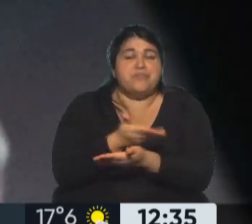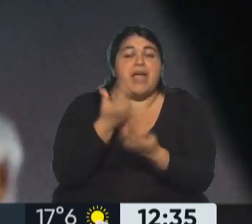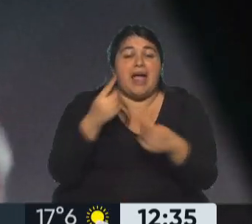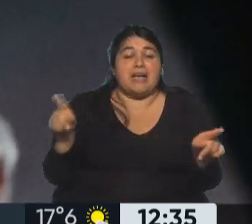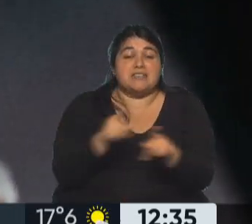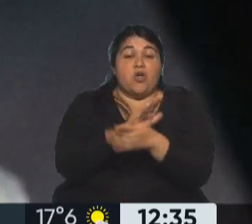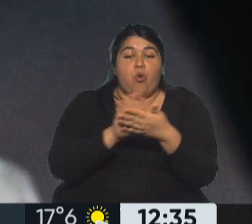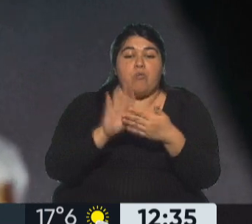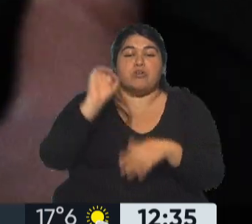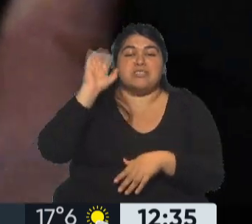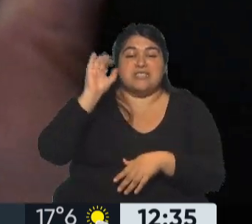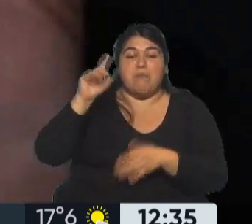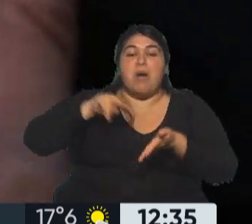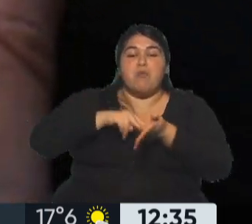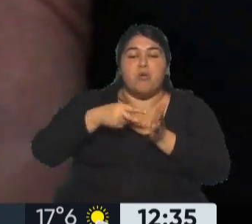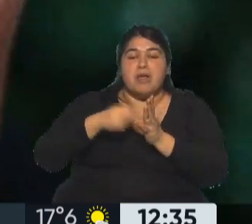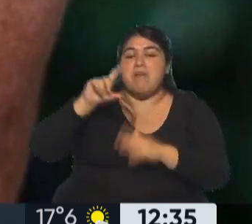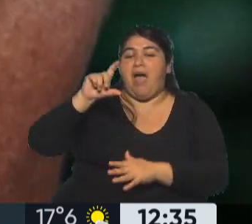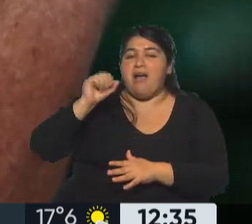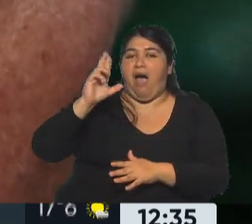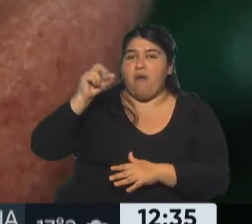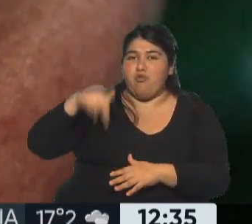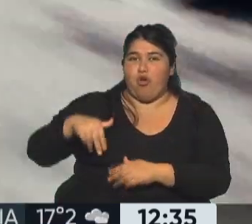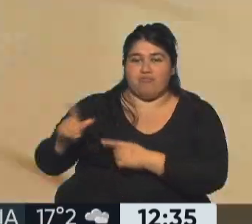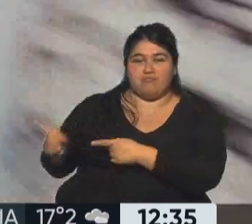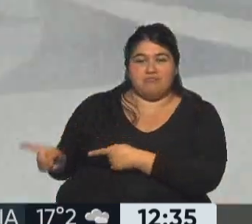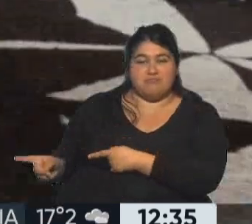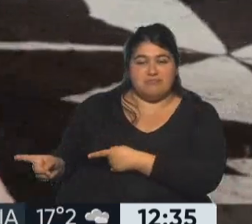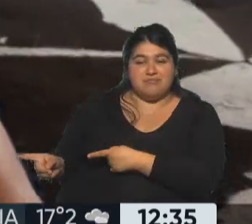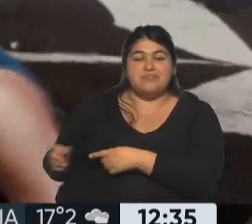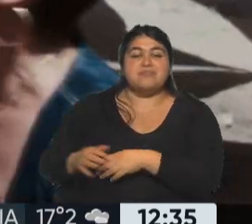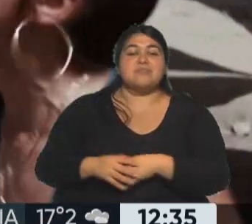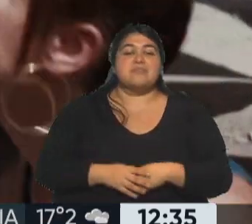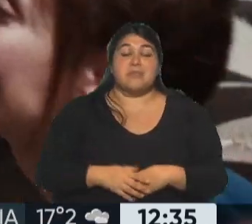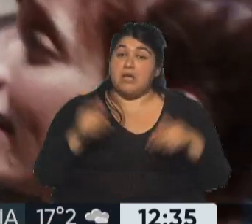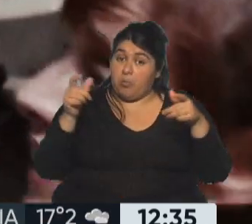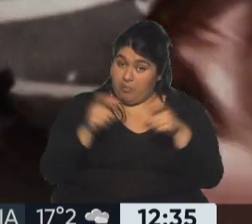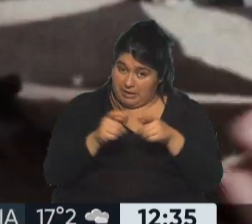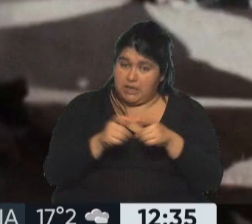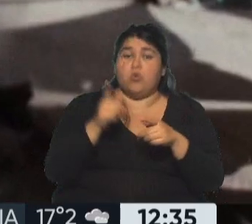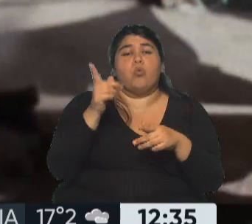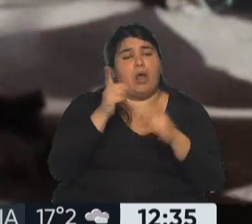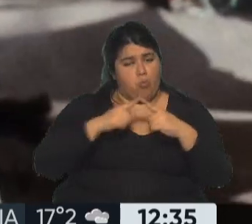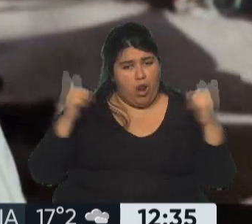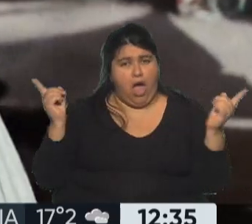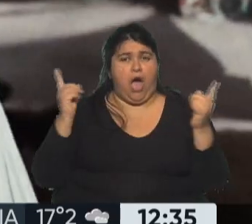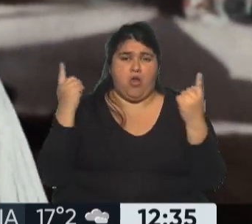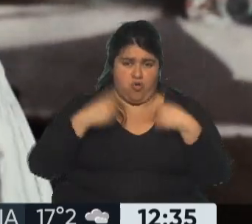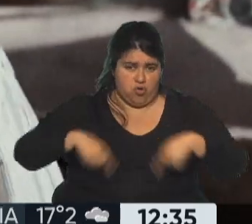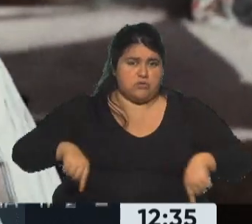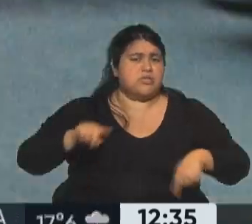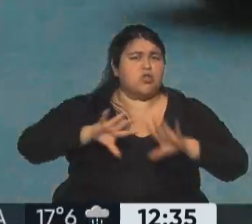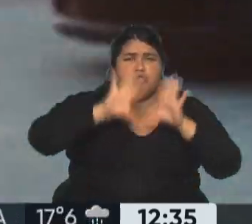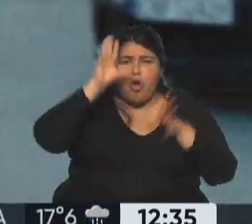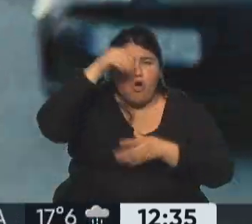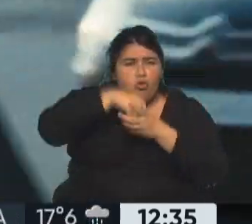se llama Problema Cabrón. En el YouTube está el videoclip. Es largo, es una película y de hecho ahí lo vemos a Woz. Es todo con